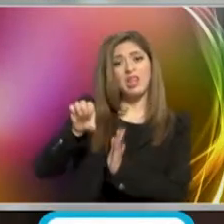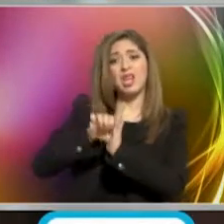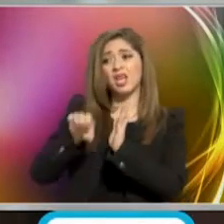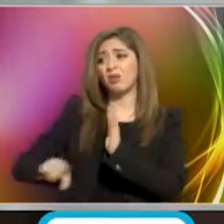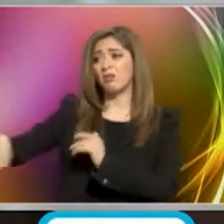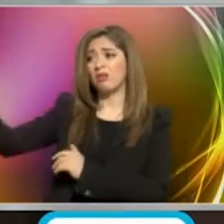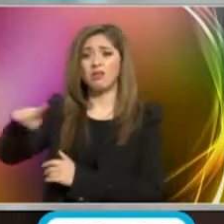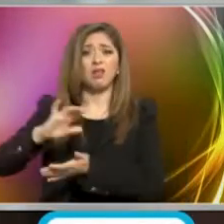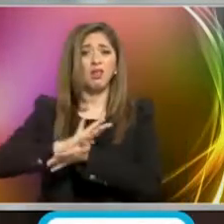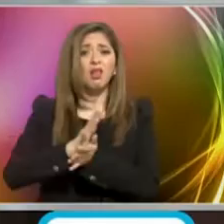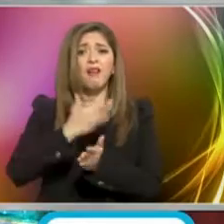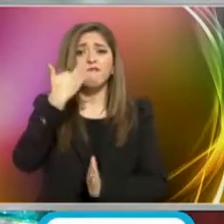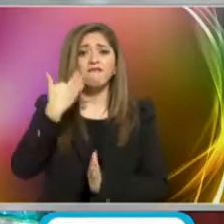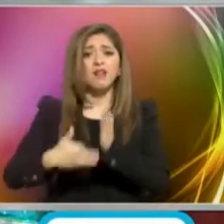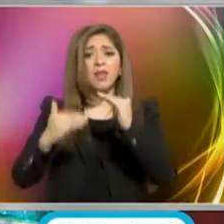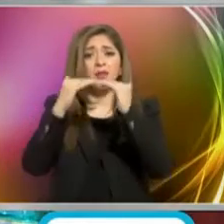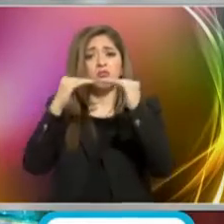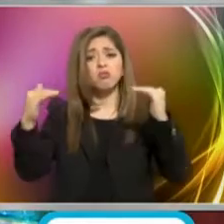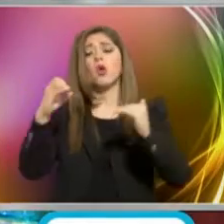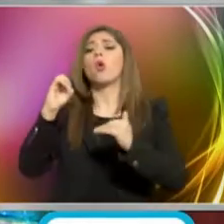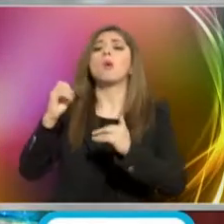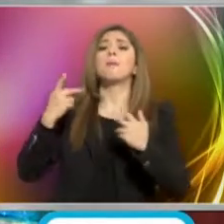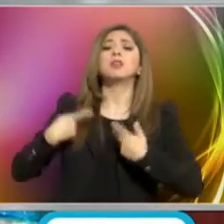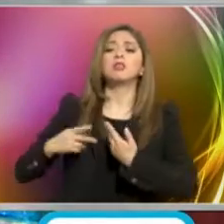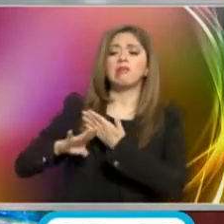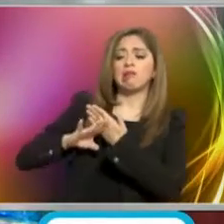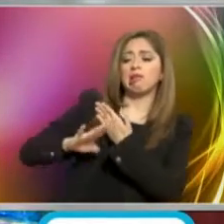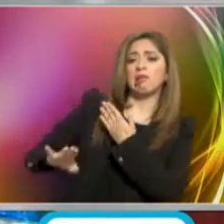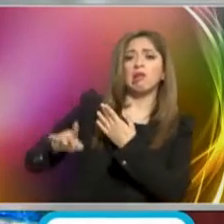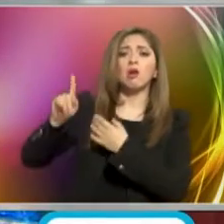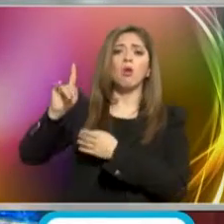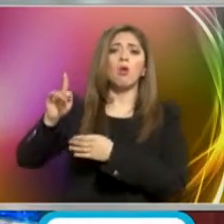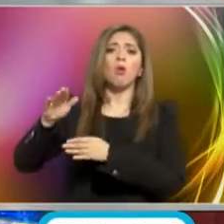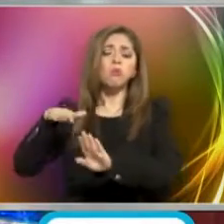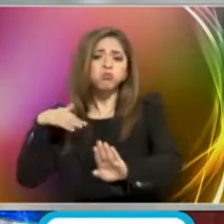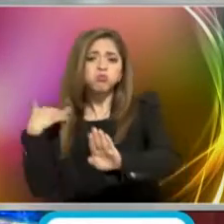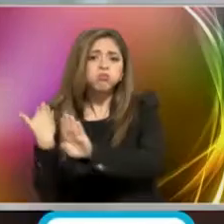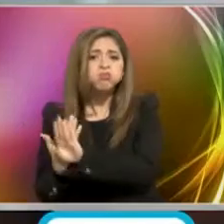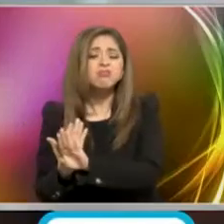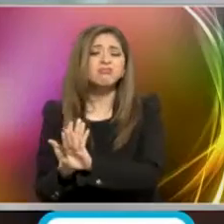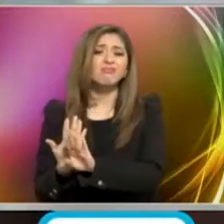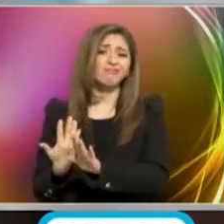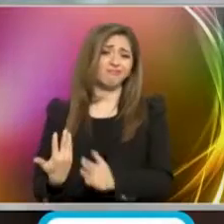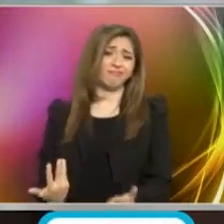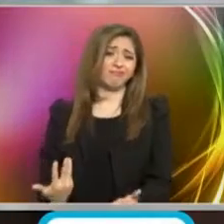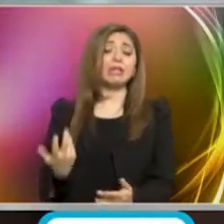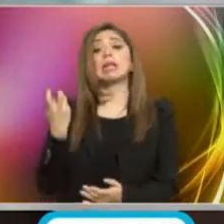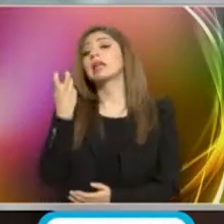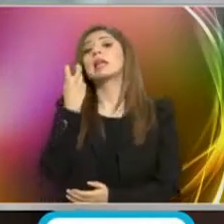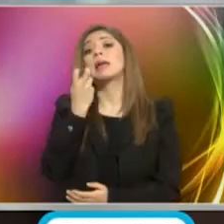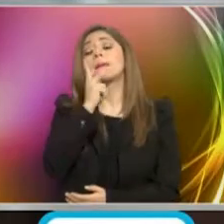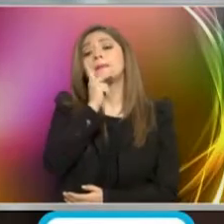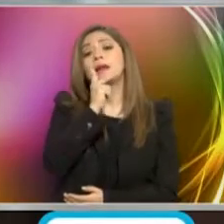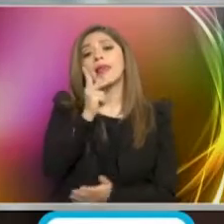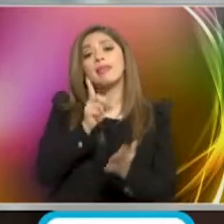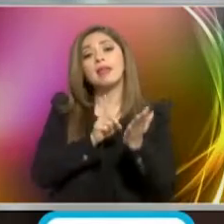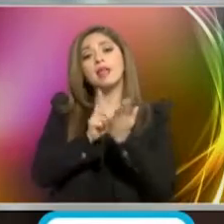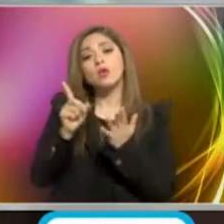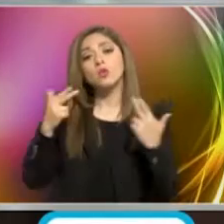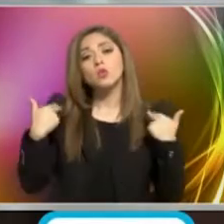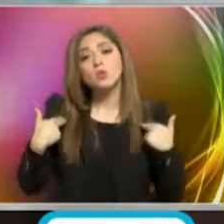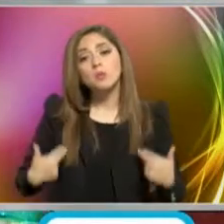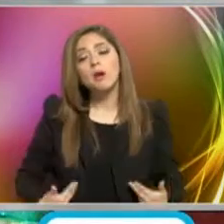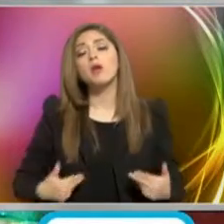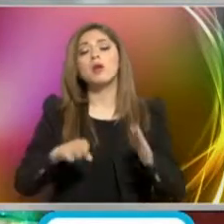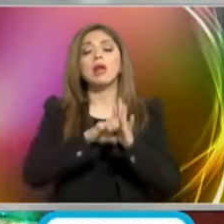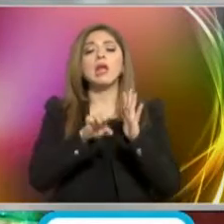¿Sí? Y entonces puede ser excluido, puede ser maltratado. Entonces, estos derechos humanos, derecho a la vida, derecho a